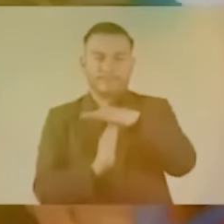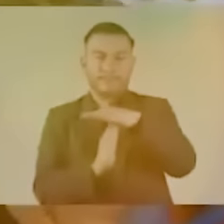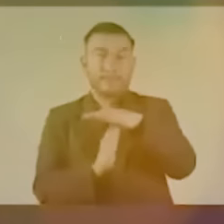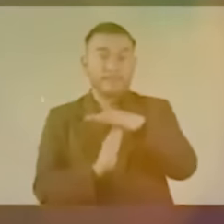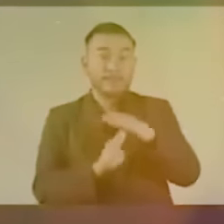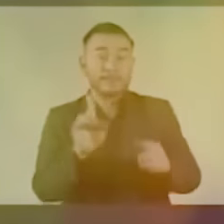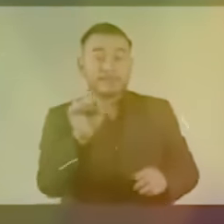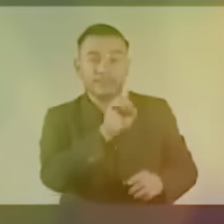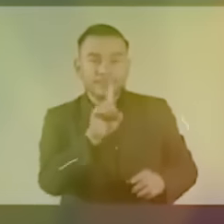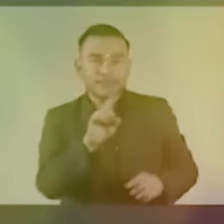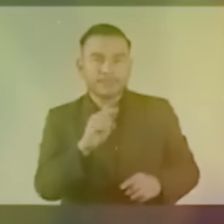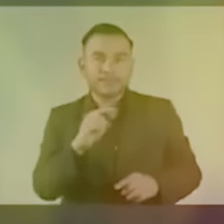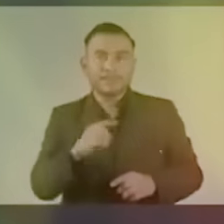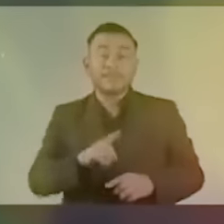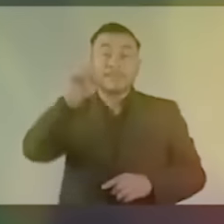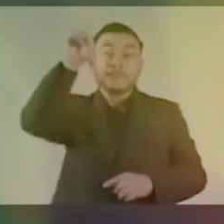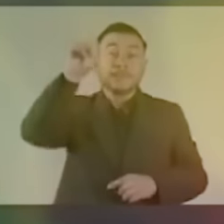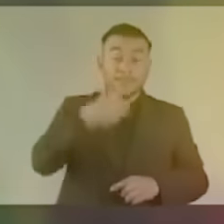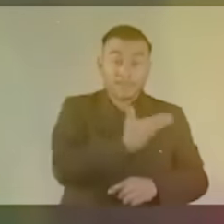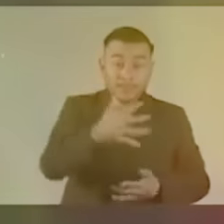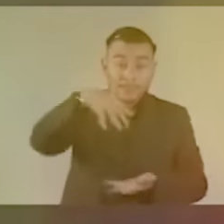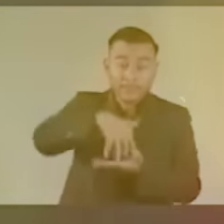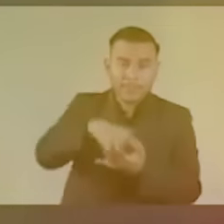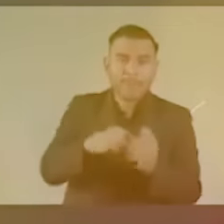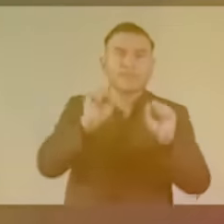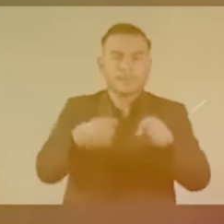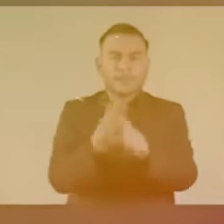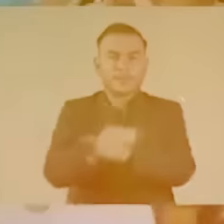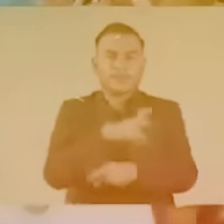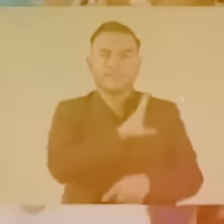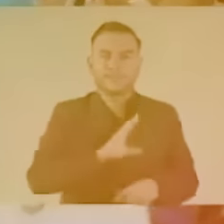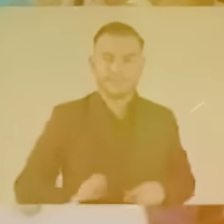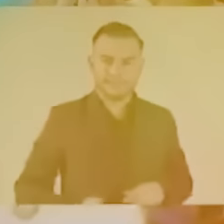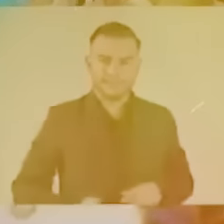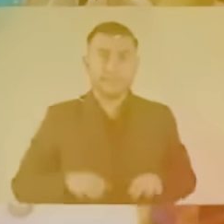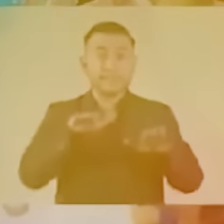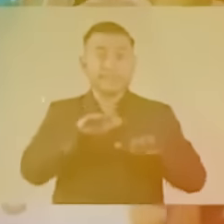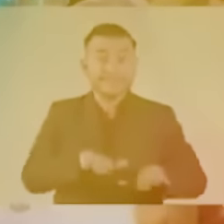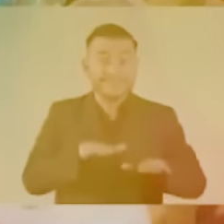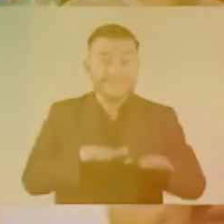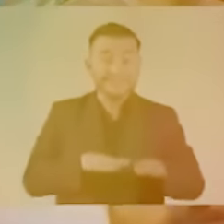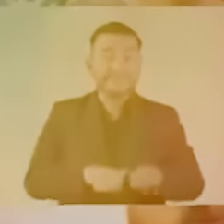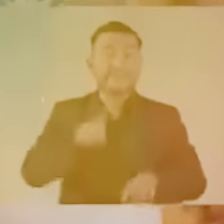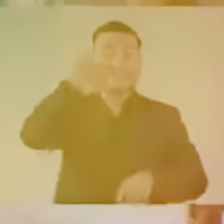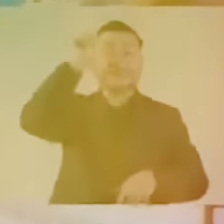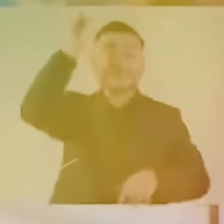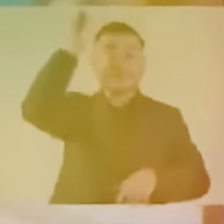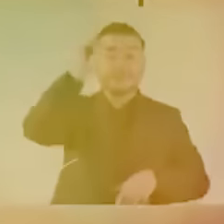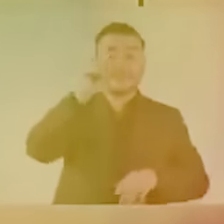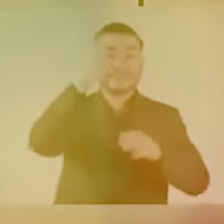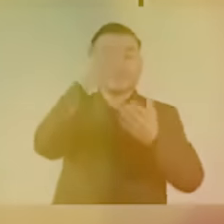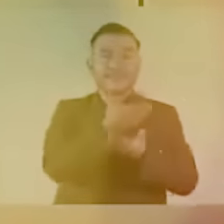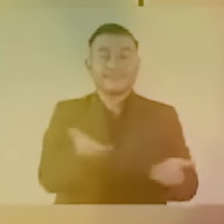Nadie se interpondrá entre Dios y su pueblo para poder cambiar El Salvador. Muchas gracias. Que Dios bendiga El Salvador.